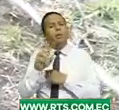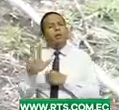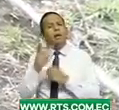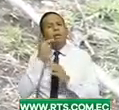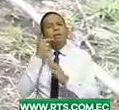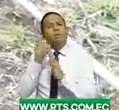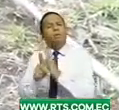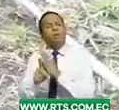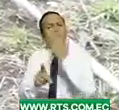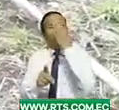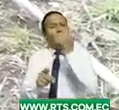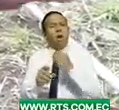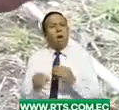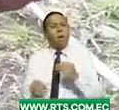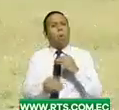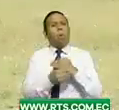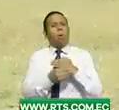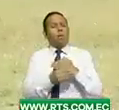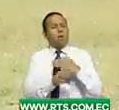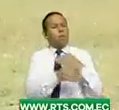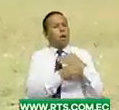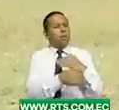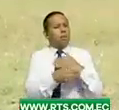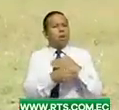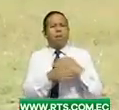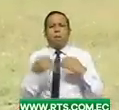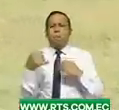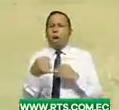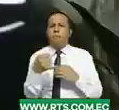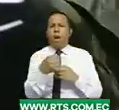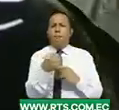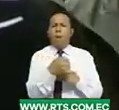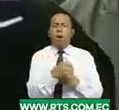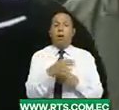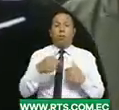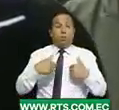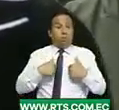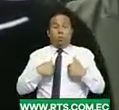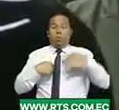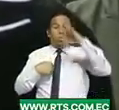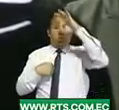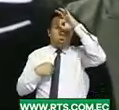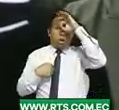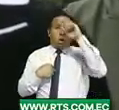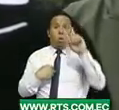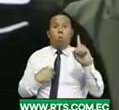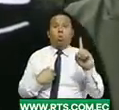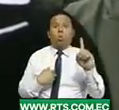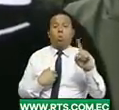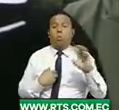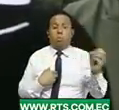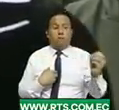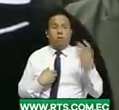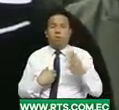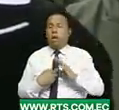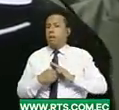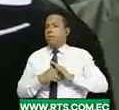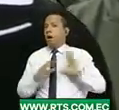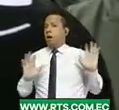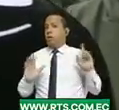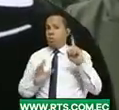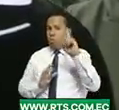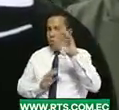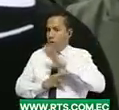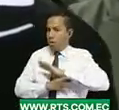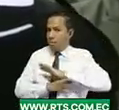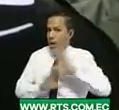presunto caso de violación. Conozco solamente del caso particular, en este caso de la conscripto, conozco de ella. Si